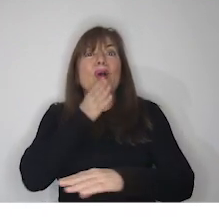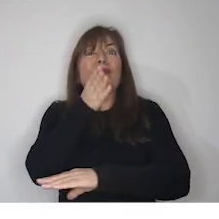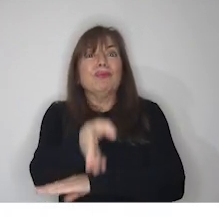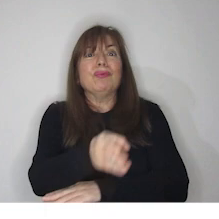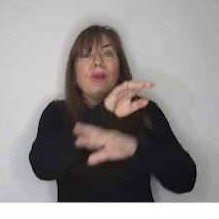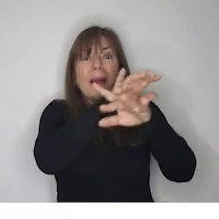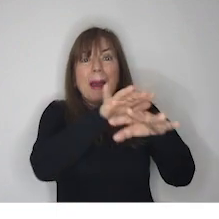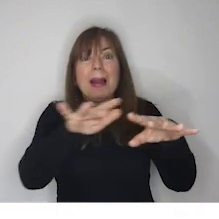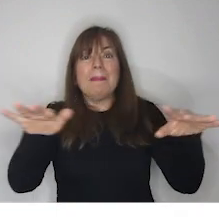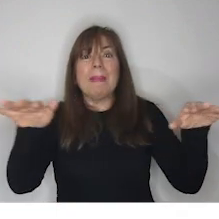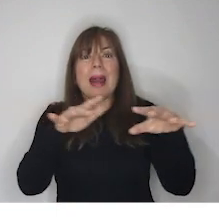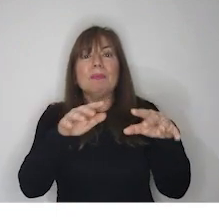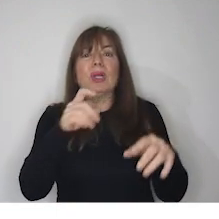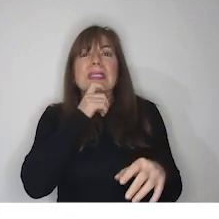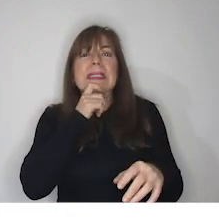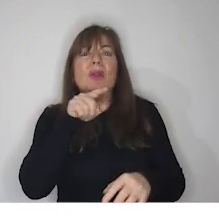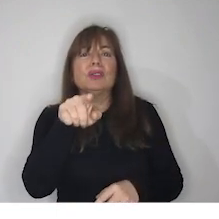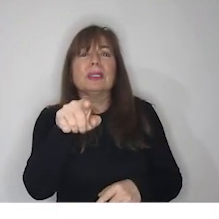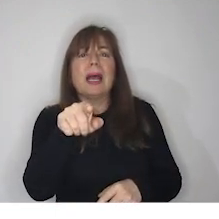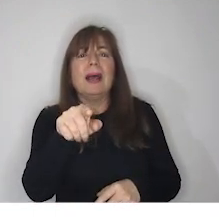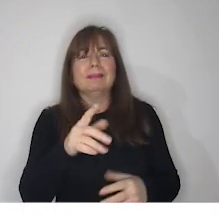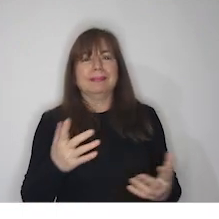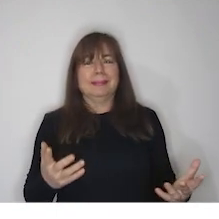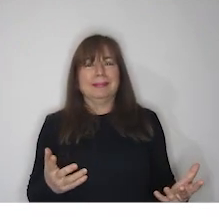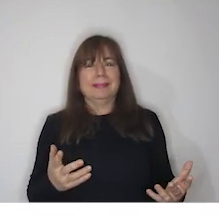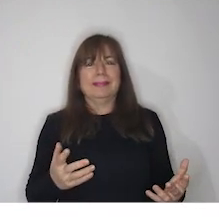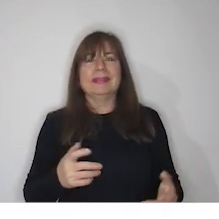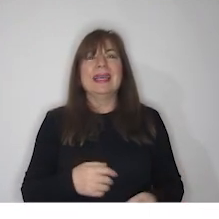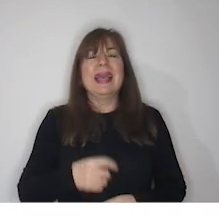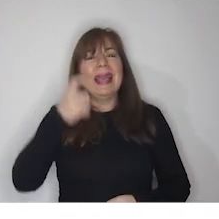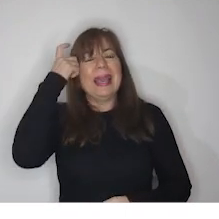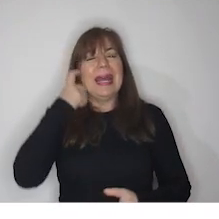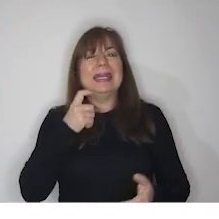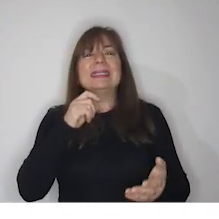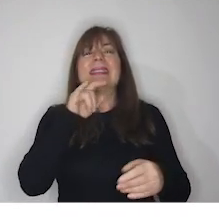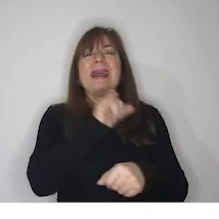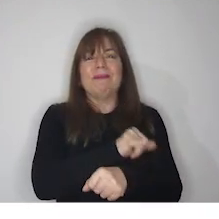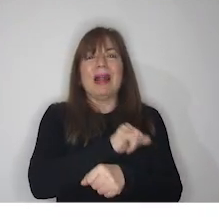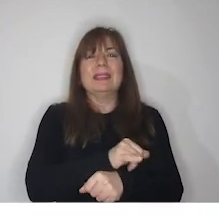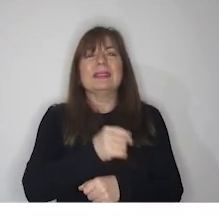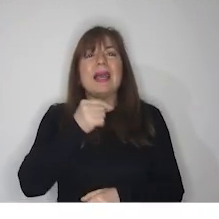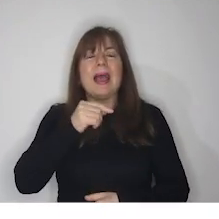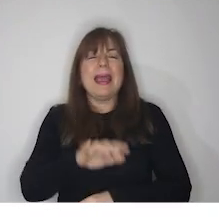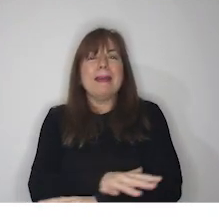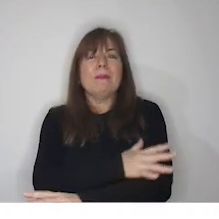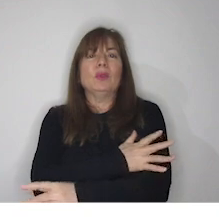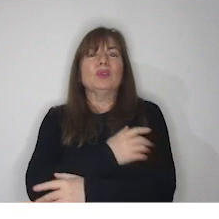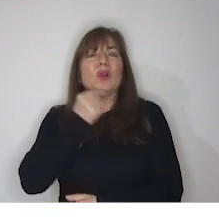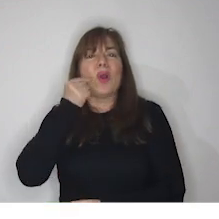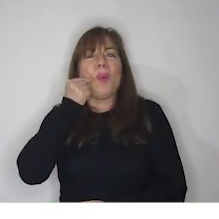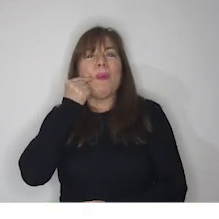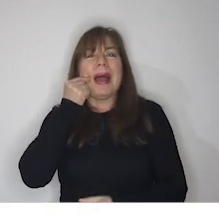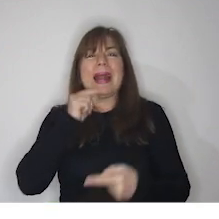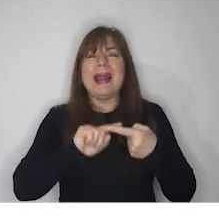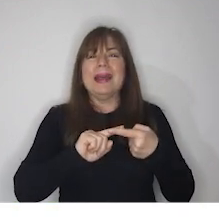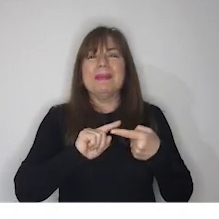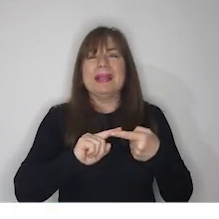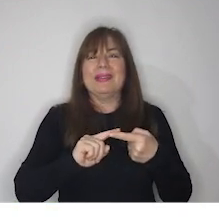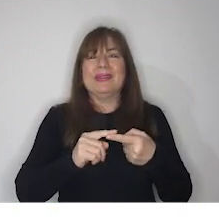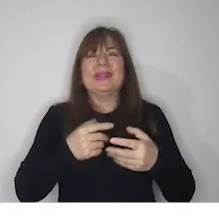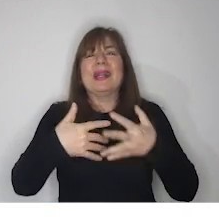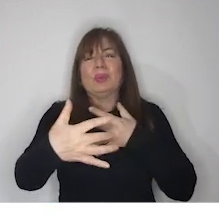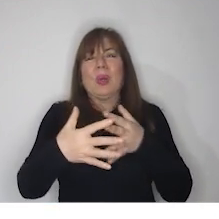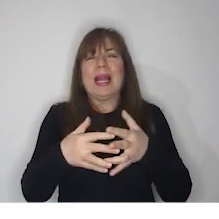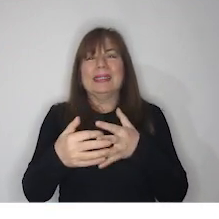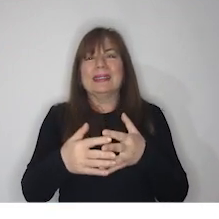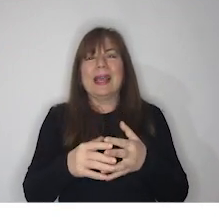pone celosa, pero, ¿quién es celosa? Esta creencia atribuye emociones humanas a un elemento de la naturaleza, lo cual